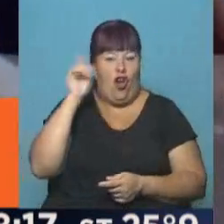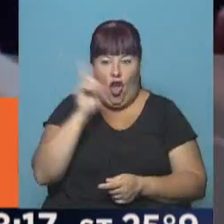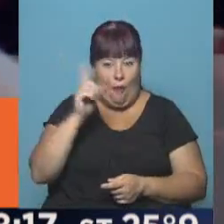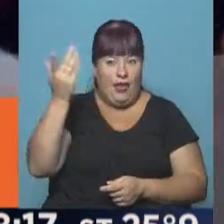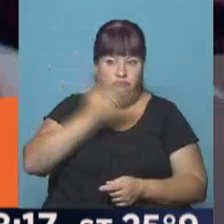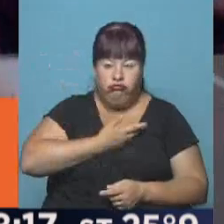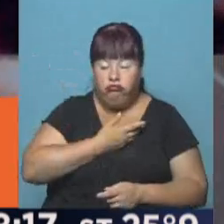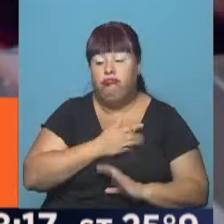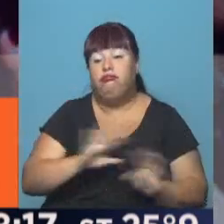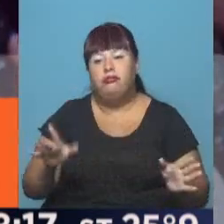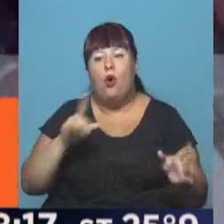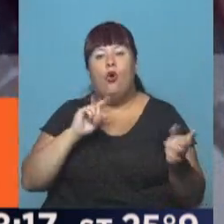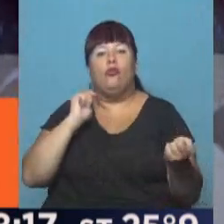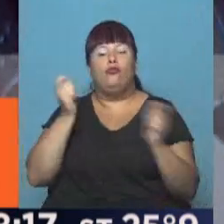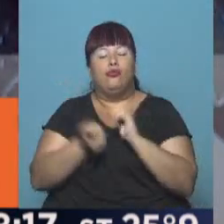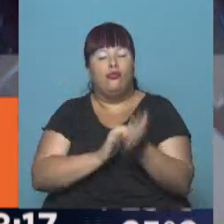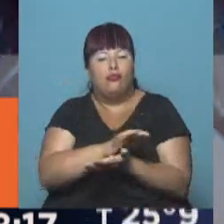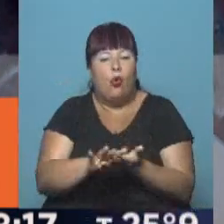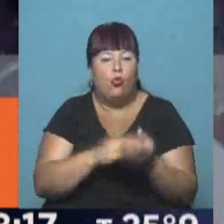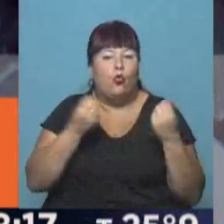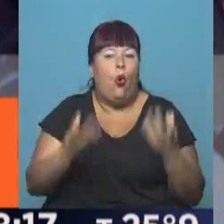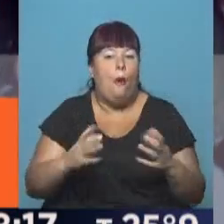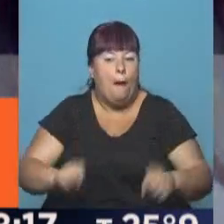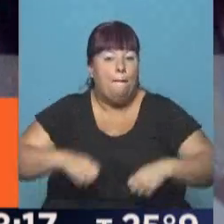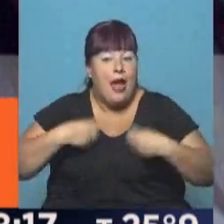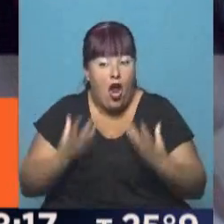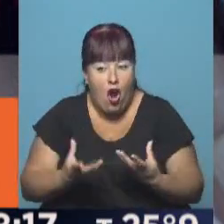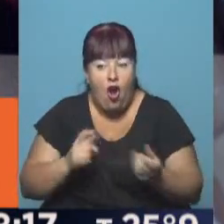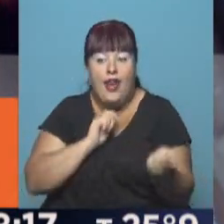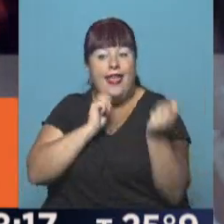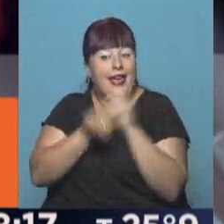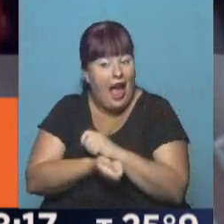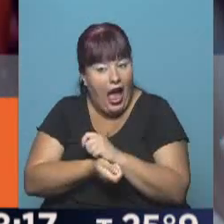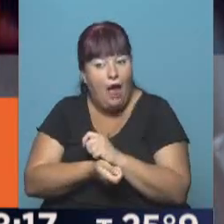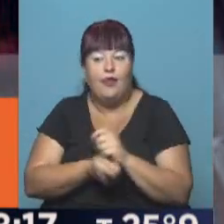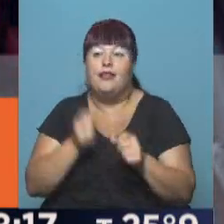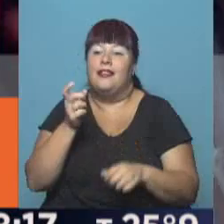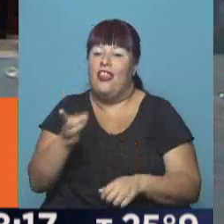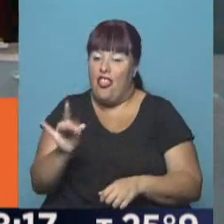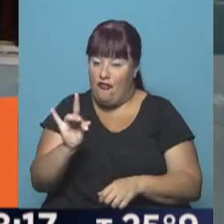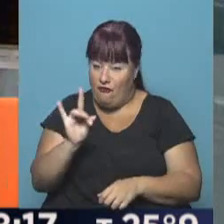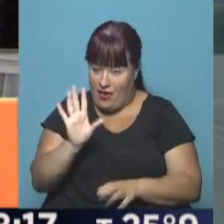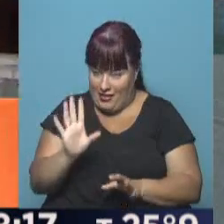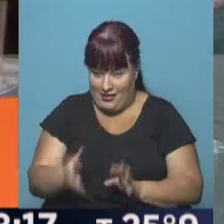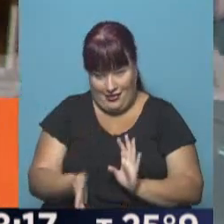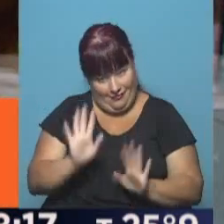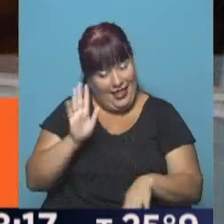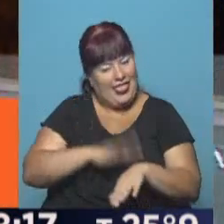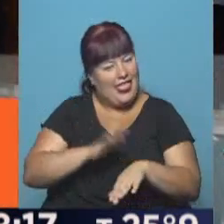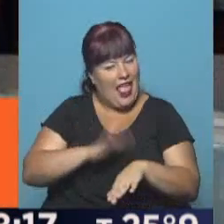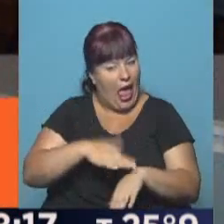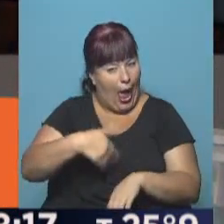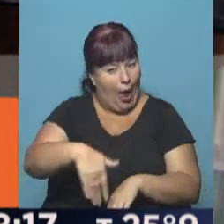una derrota y demás, acomodarse y realmente recuperarse y renovarse es una tarea que no va a ser fácil, es una tarea que va a llevar